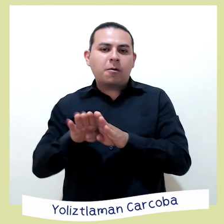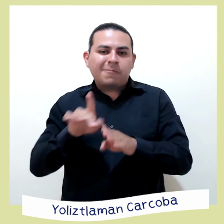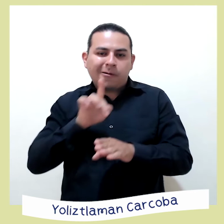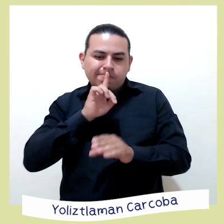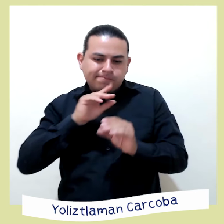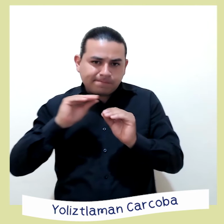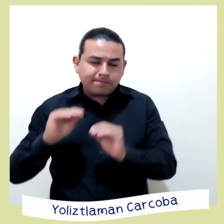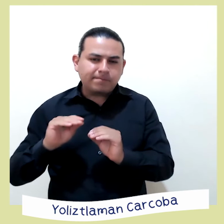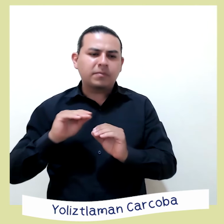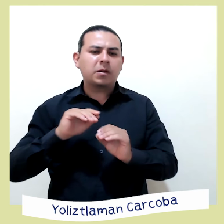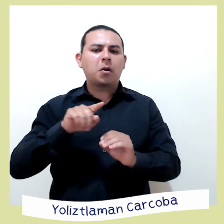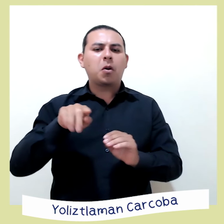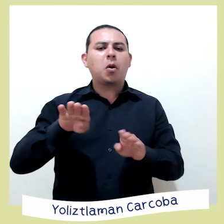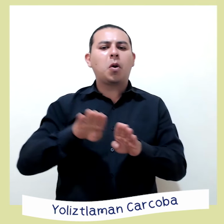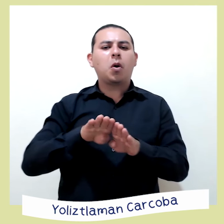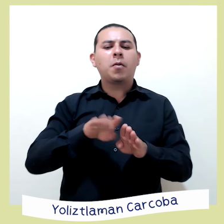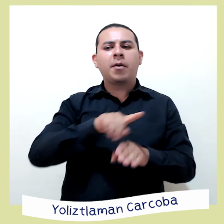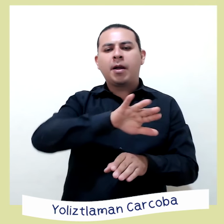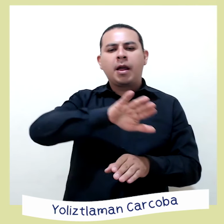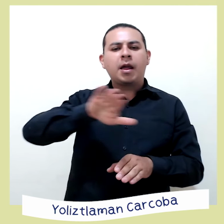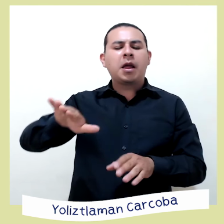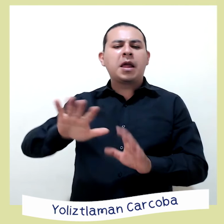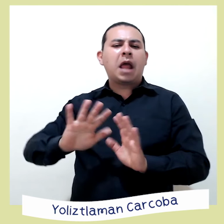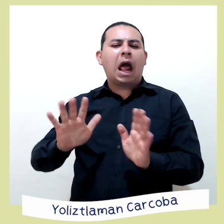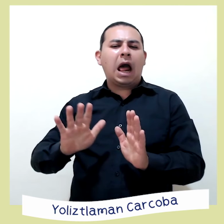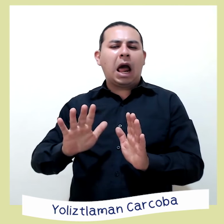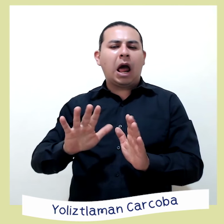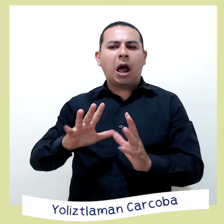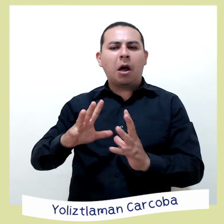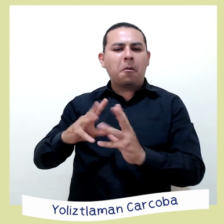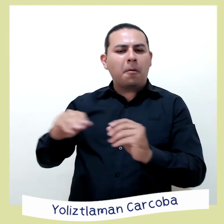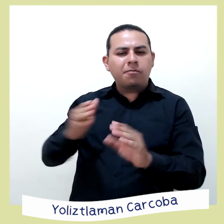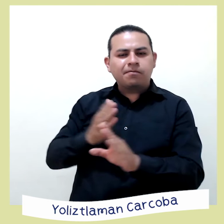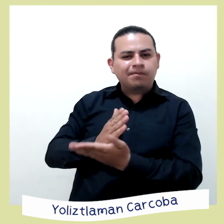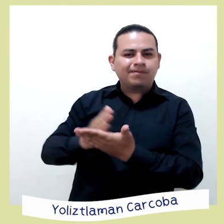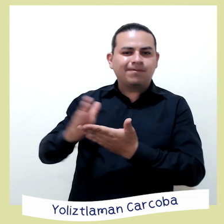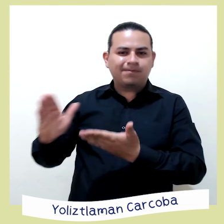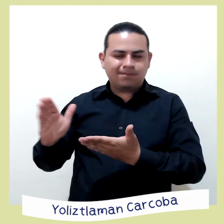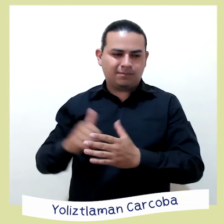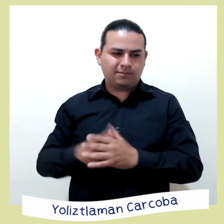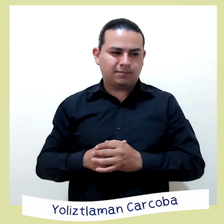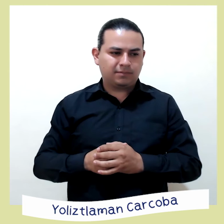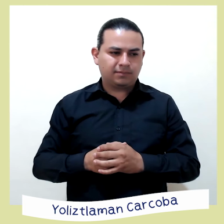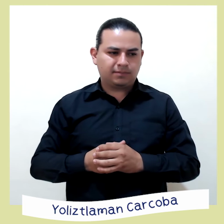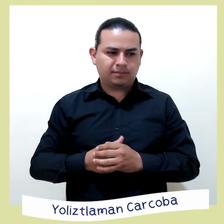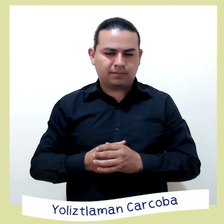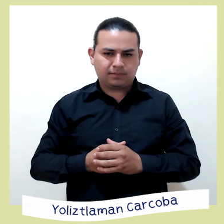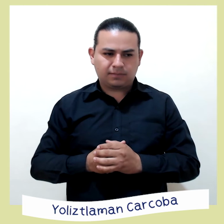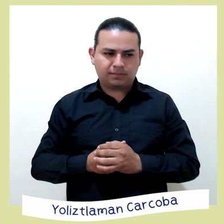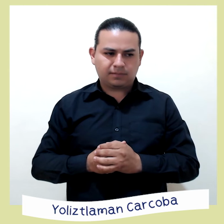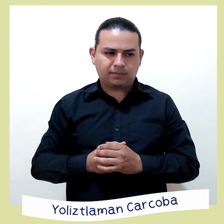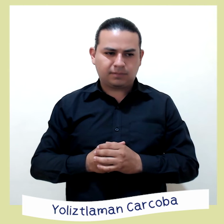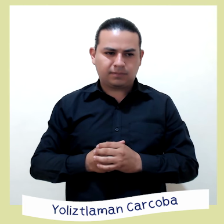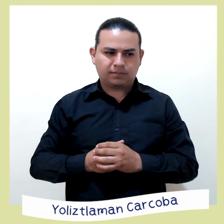no nos toman en cuenta, ¿no? Somos prácticamente invisibles, ¿no? No